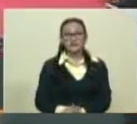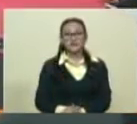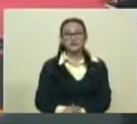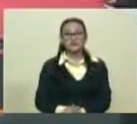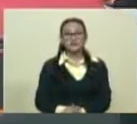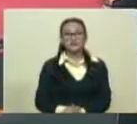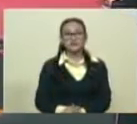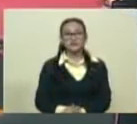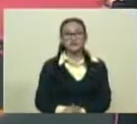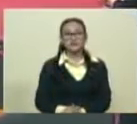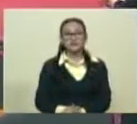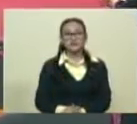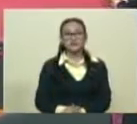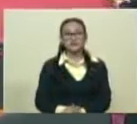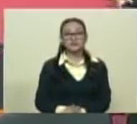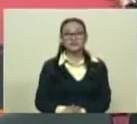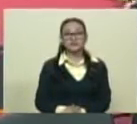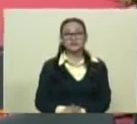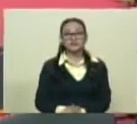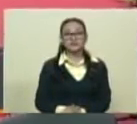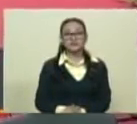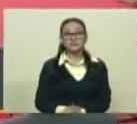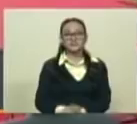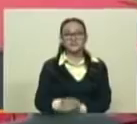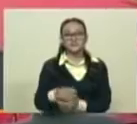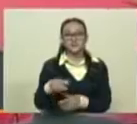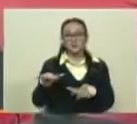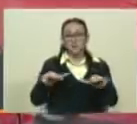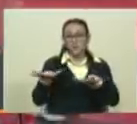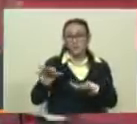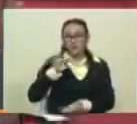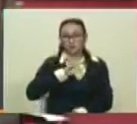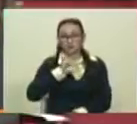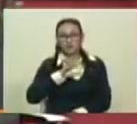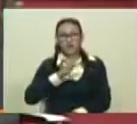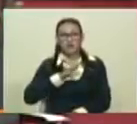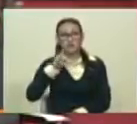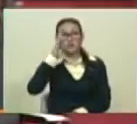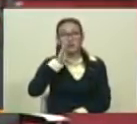Correcto. Aquí están diversos movimientos sociales de Brasil